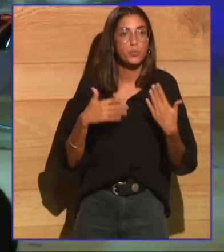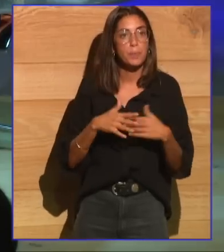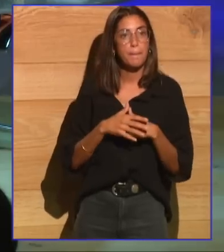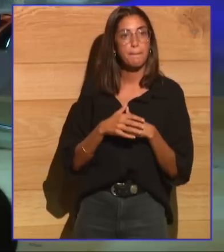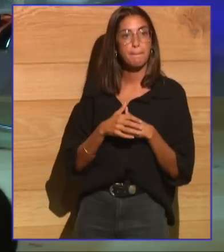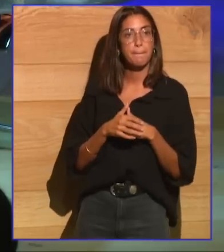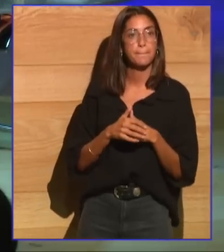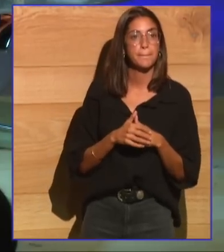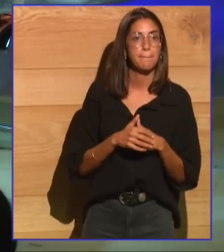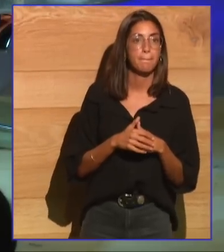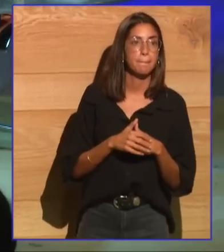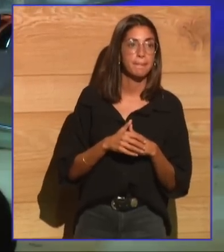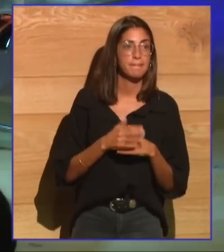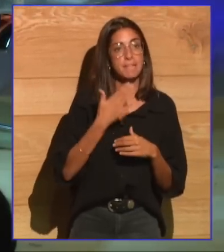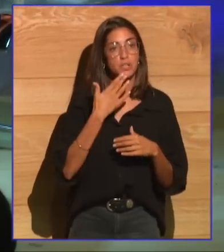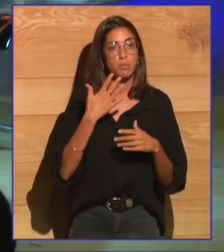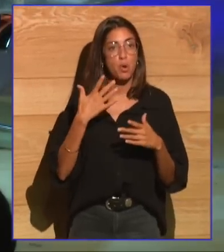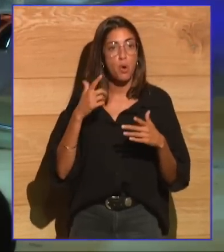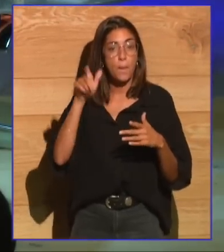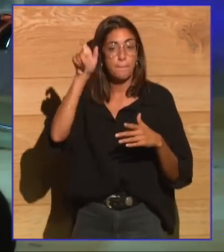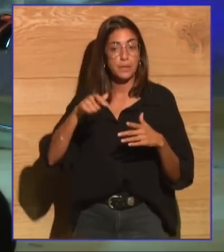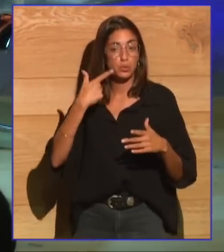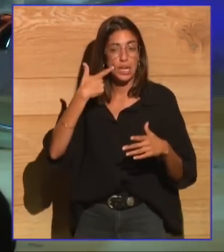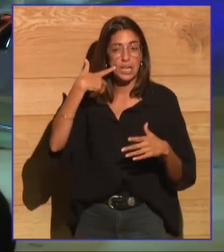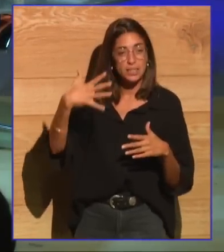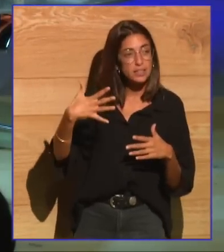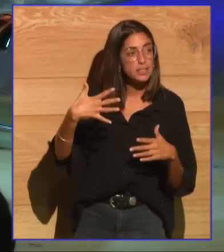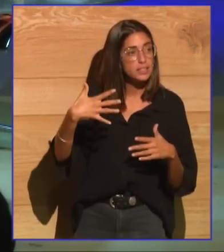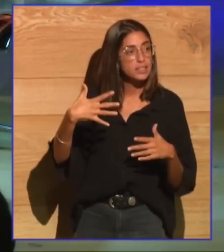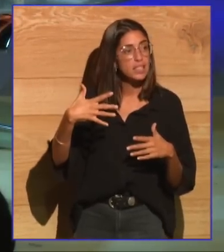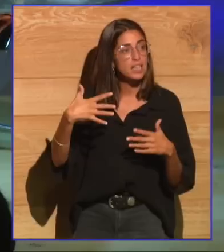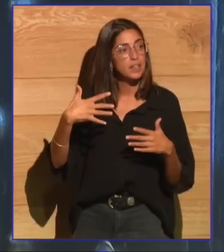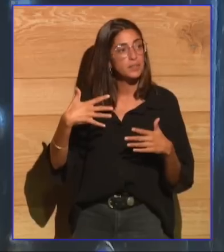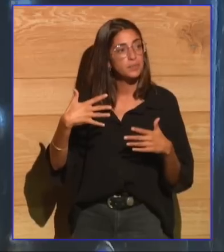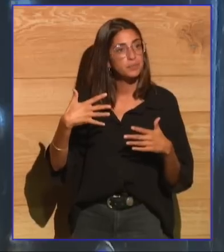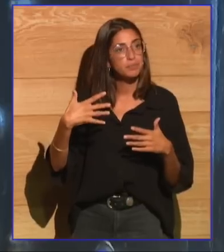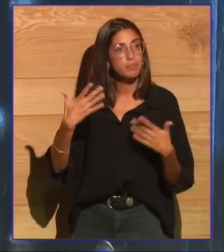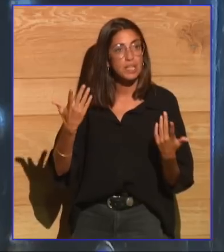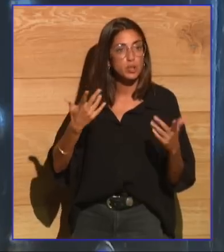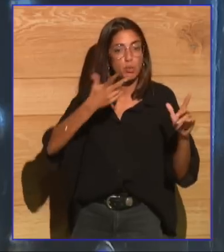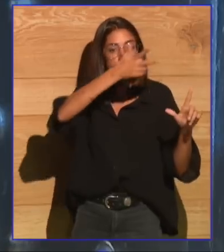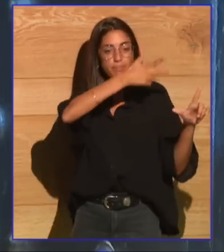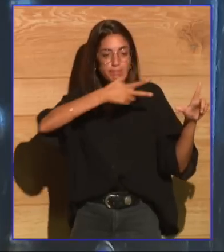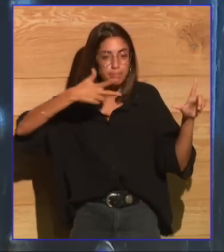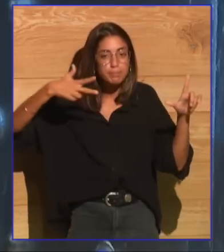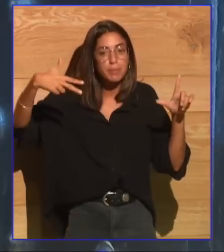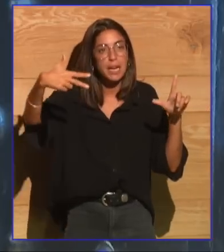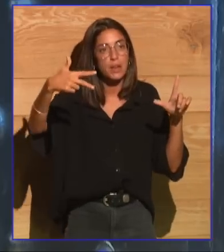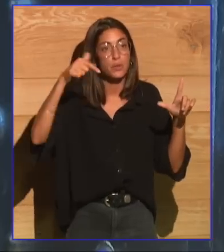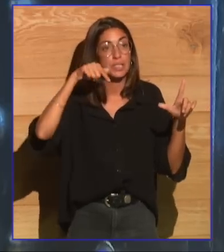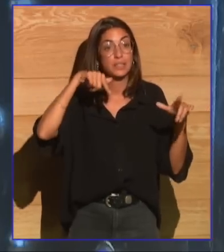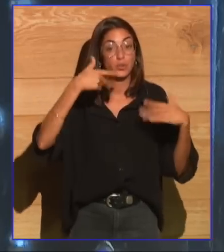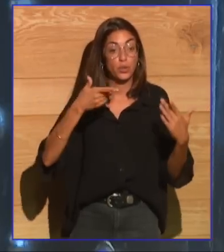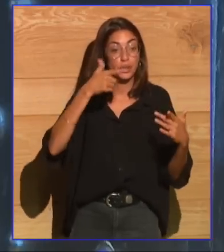que es una artista capaz de disponer en la misa en blas los planos en escena alemania cree tanto en muevas